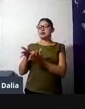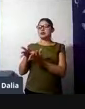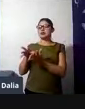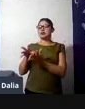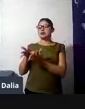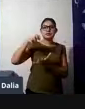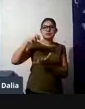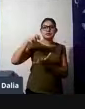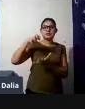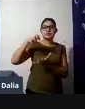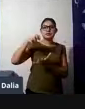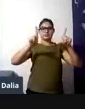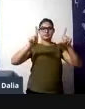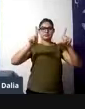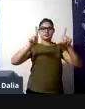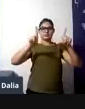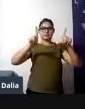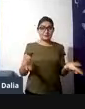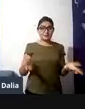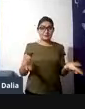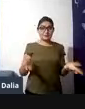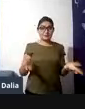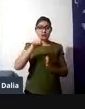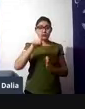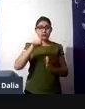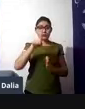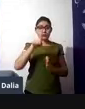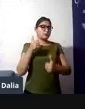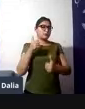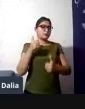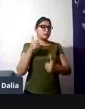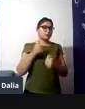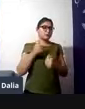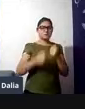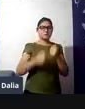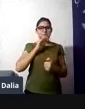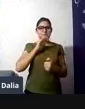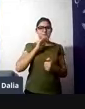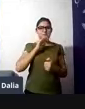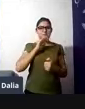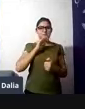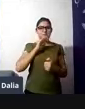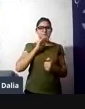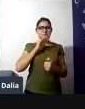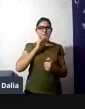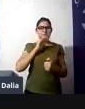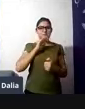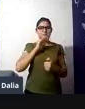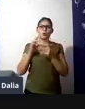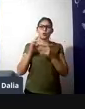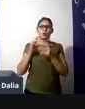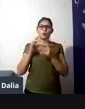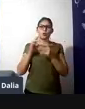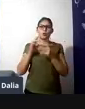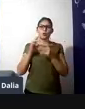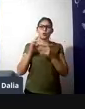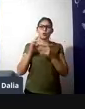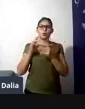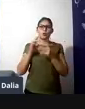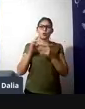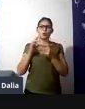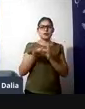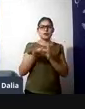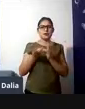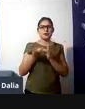través de mensajerías instantáneas, como es el caso del WhatsApp o el Messenger de Facebook o cualquiera de estas cosas,